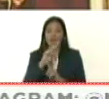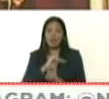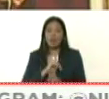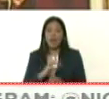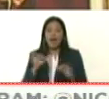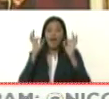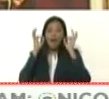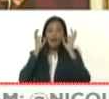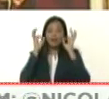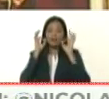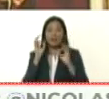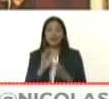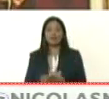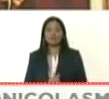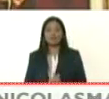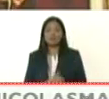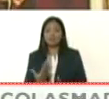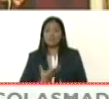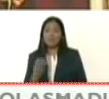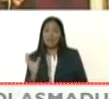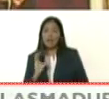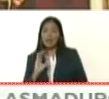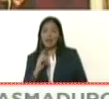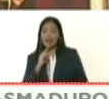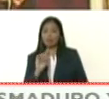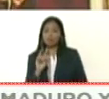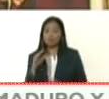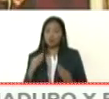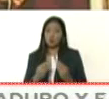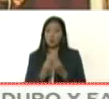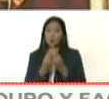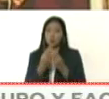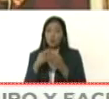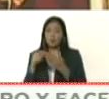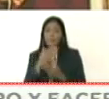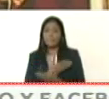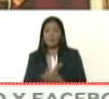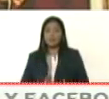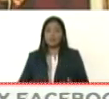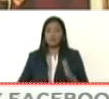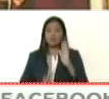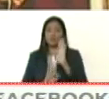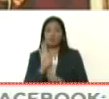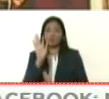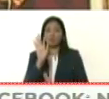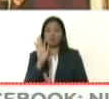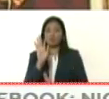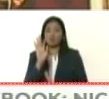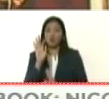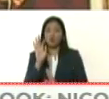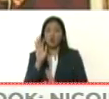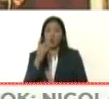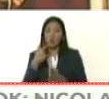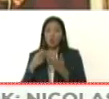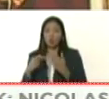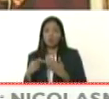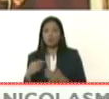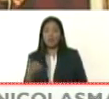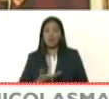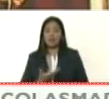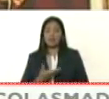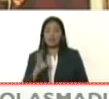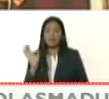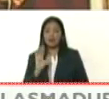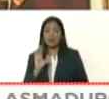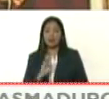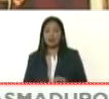Faría, alcaldesa de Caracas, junto a Ramón Linares, presidente de la Fundación de Acción Social de la Alcaldía de